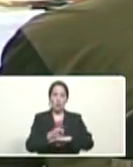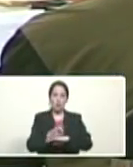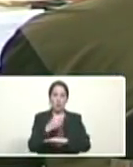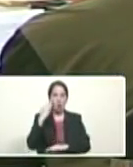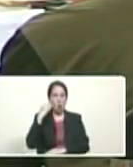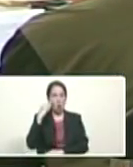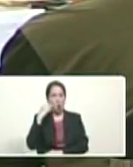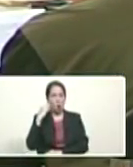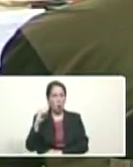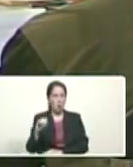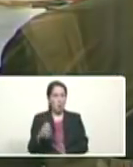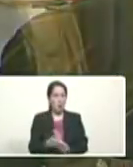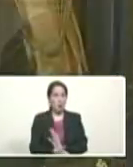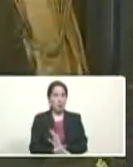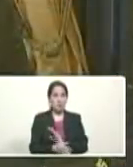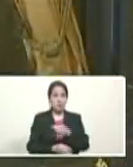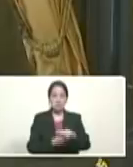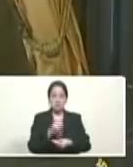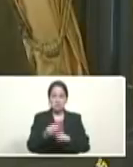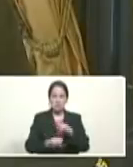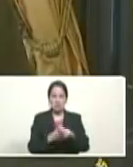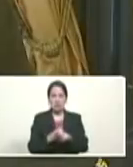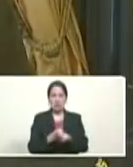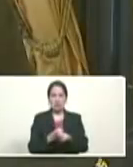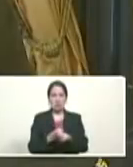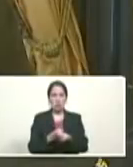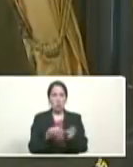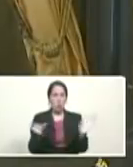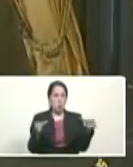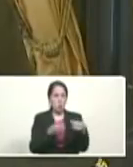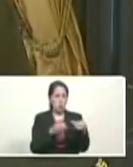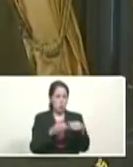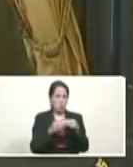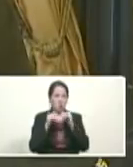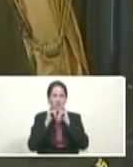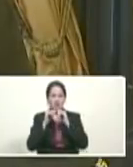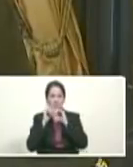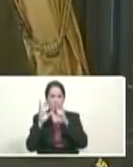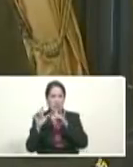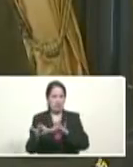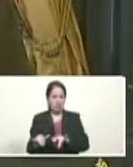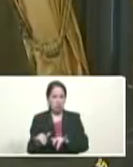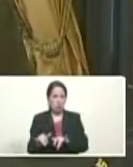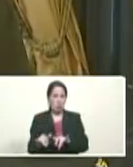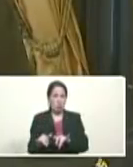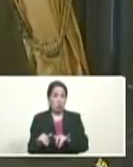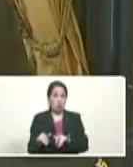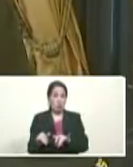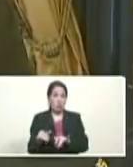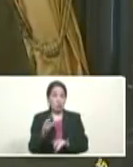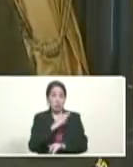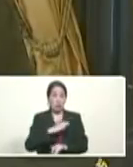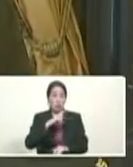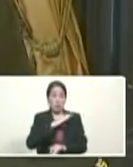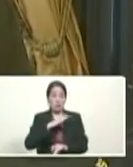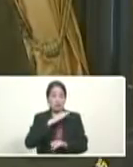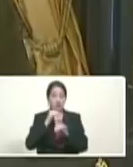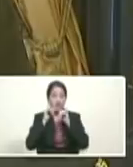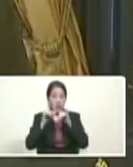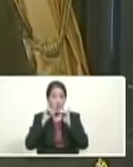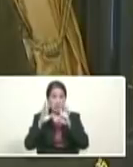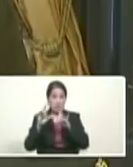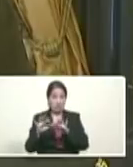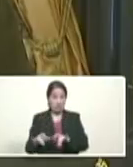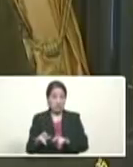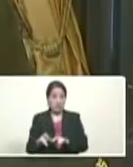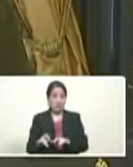creado el un ice text cyber command el cibercomando de los eeuu conocidas por